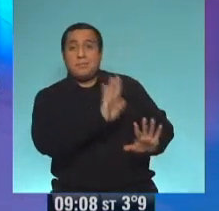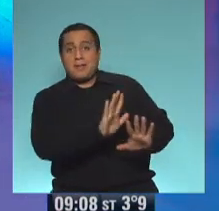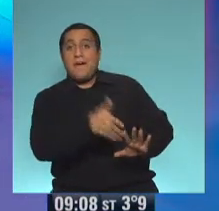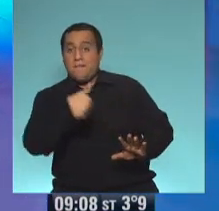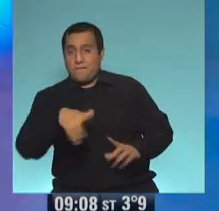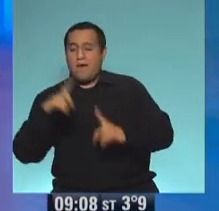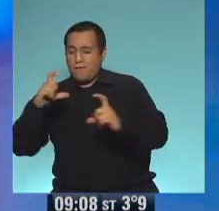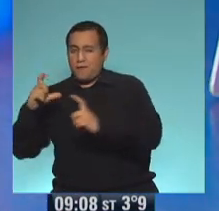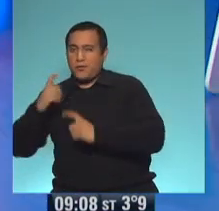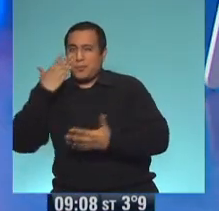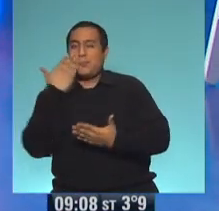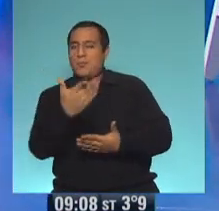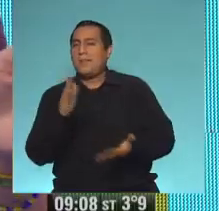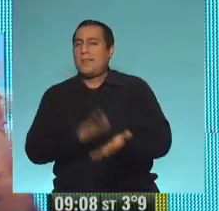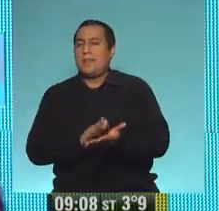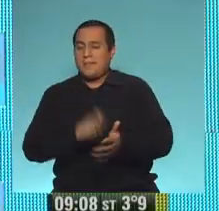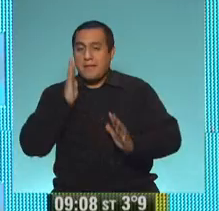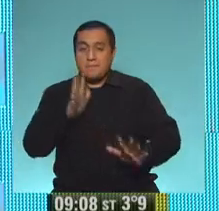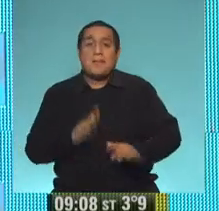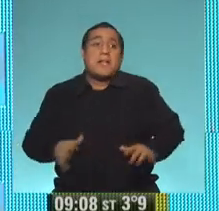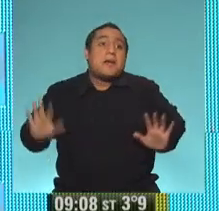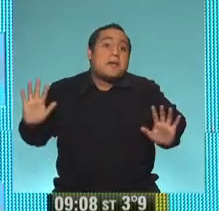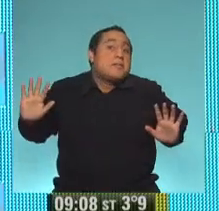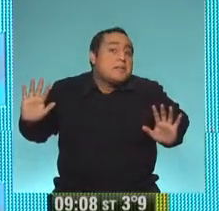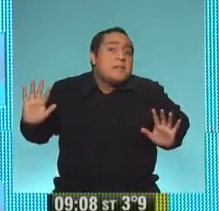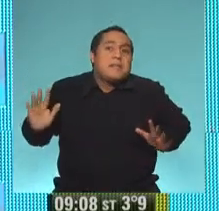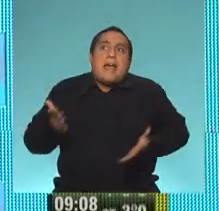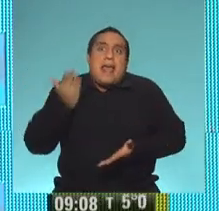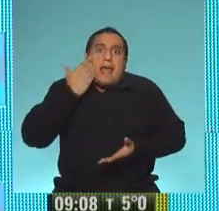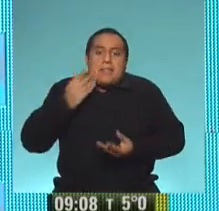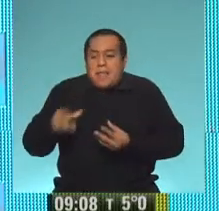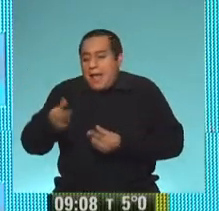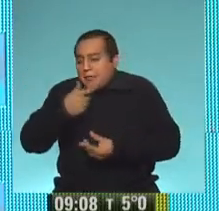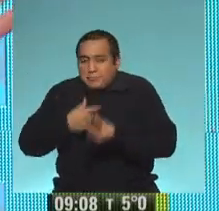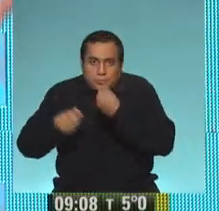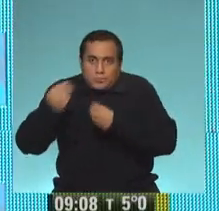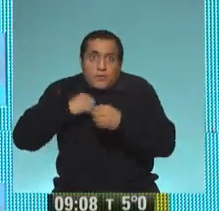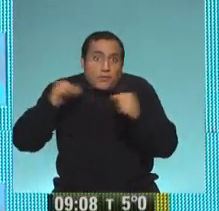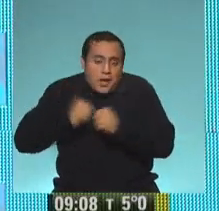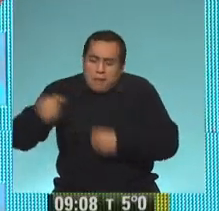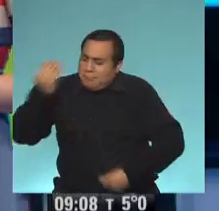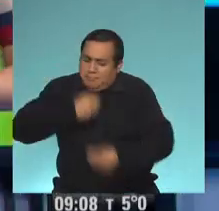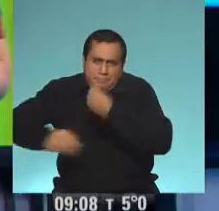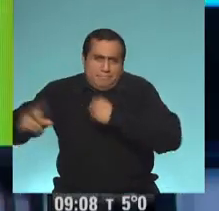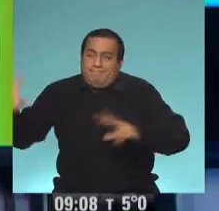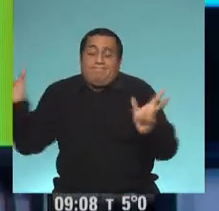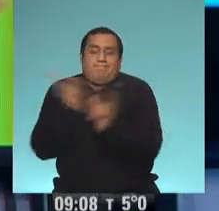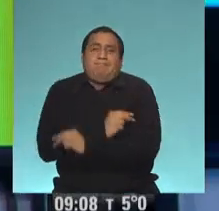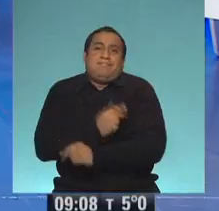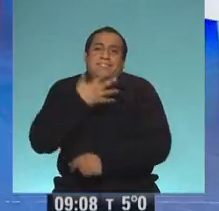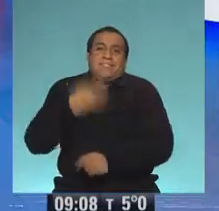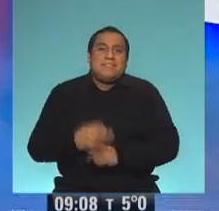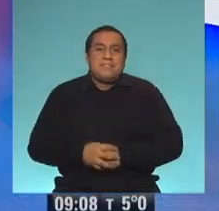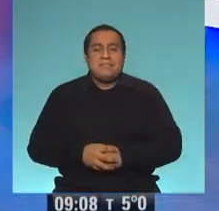Traemos fotos. Bueno, vamos a traer fotos y pues, ¿qué le vamos a hacer? Si la merienda, nos agarra la merienda, el frío. Claro. Comemos todo la